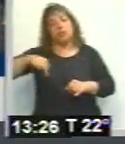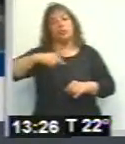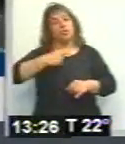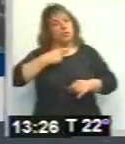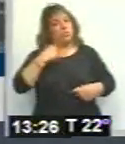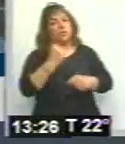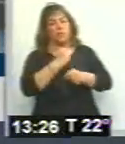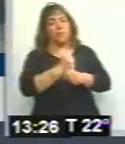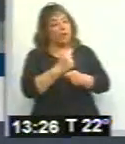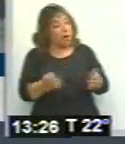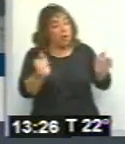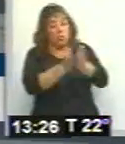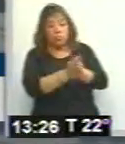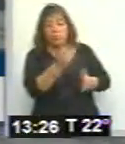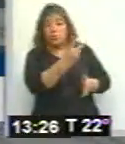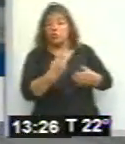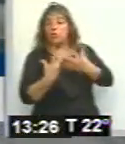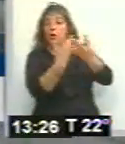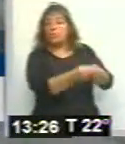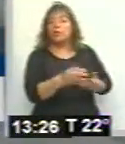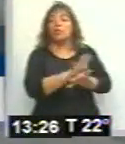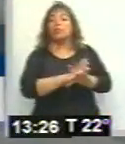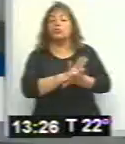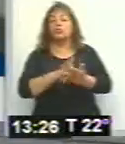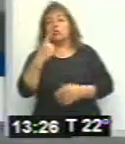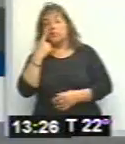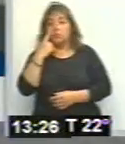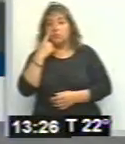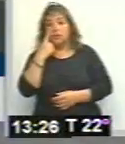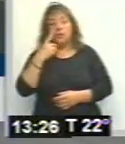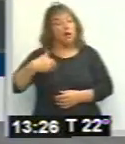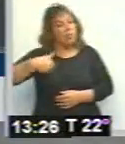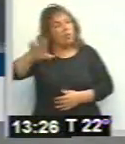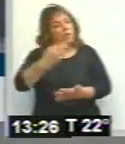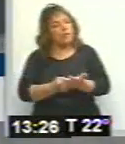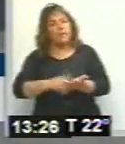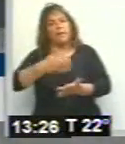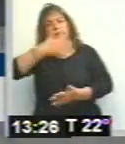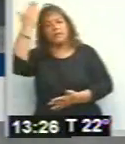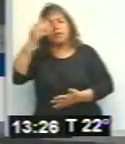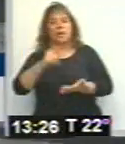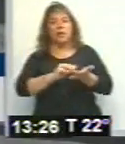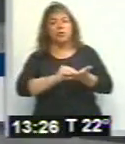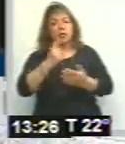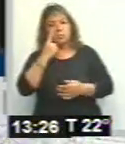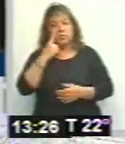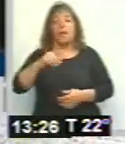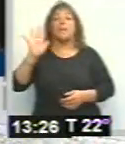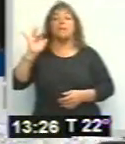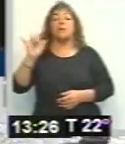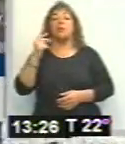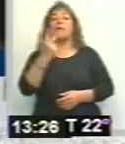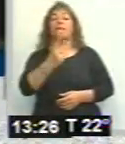trabajar junto a ellos y aportarle soluciones al Ejecutivo. ¿Cuándo vuelven a sesionar? El día miércoles 23 vuelven las